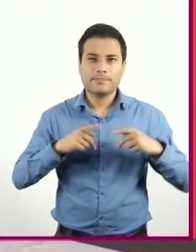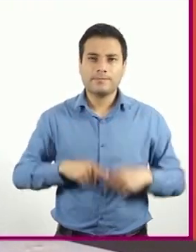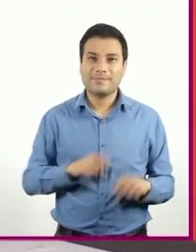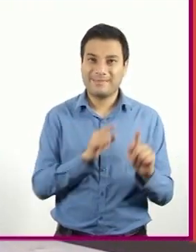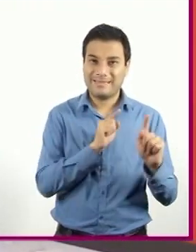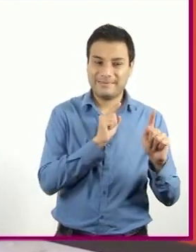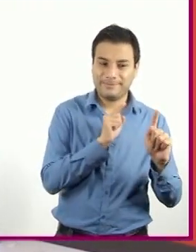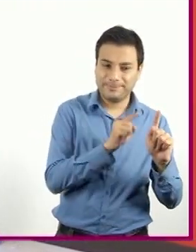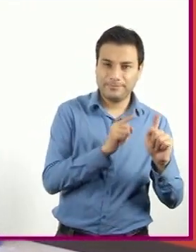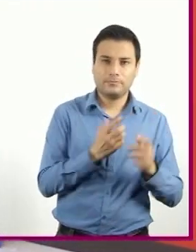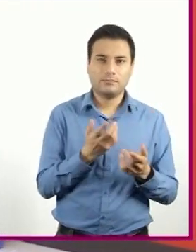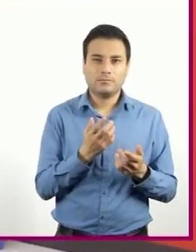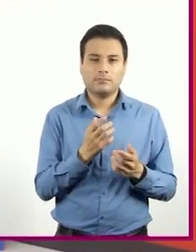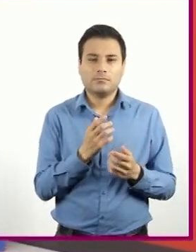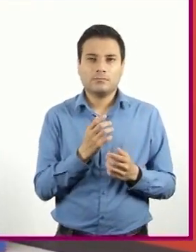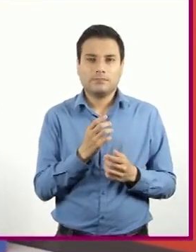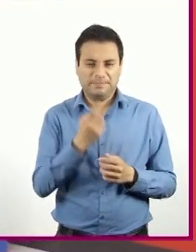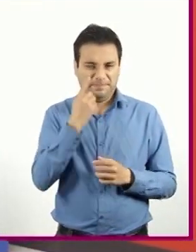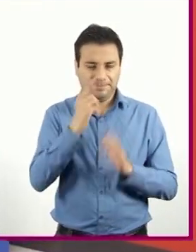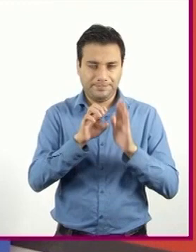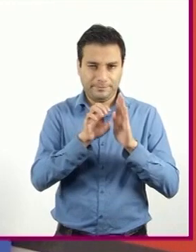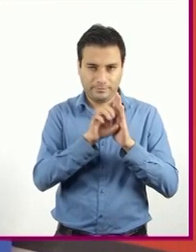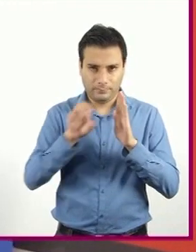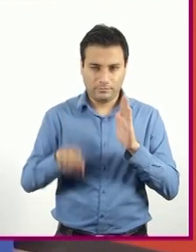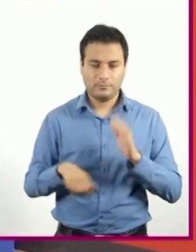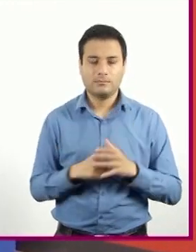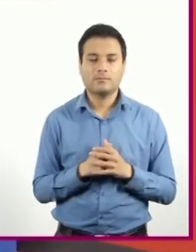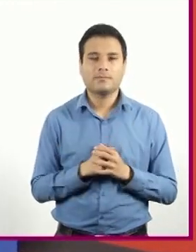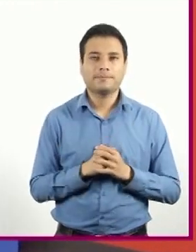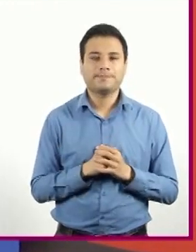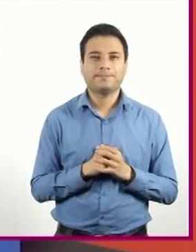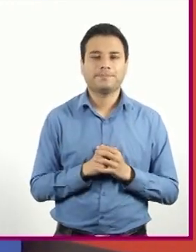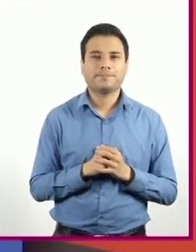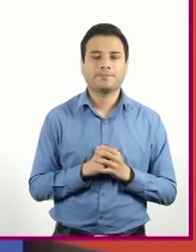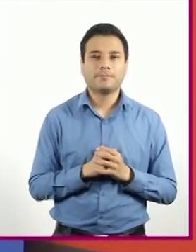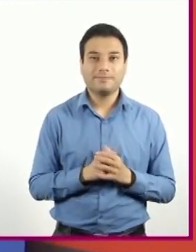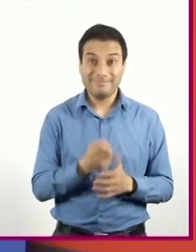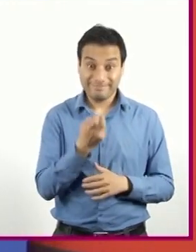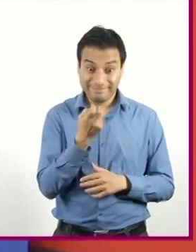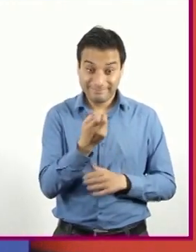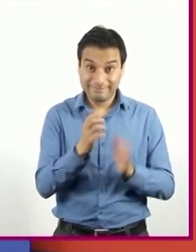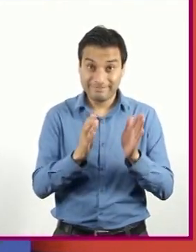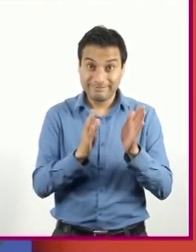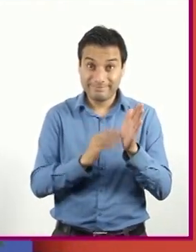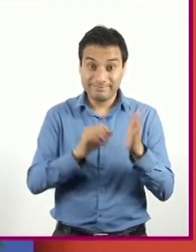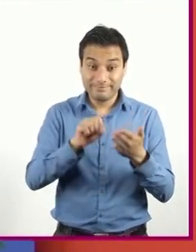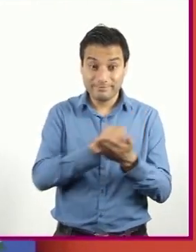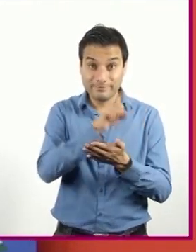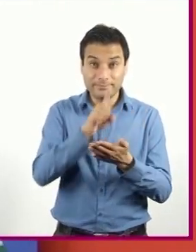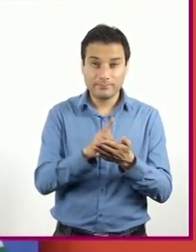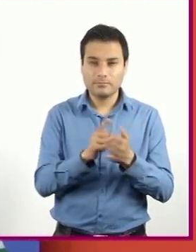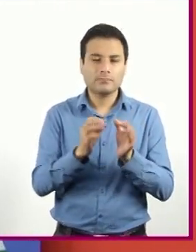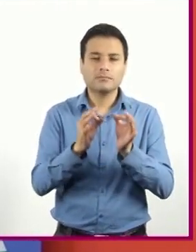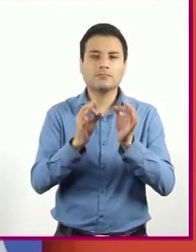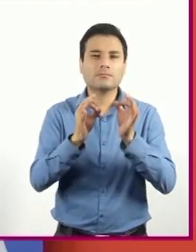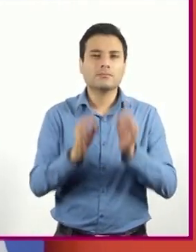la institución recibe. Observen, esta solicitud será